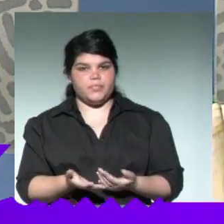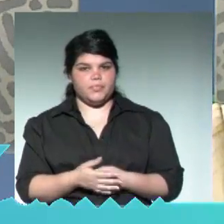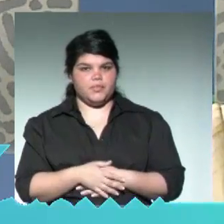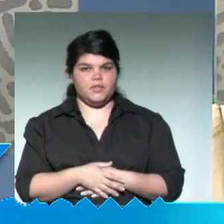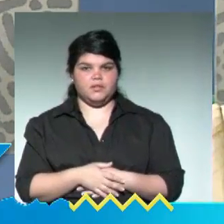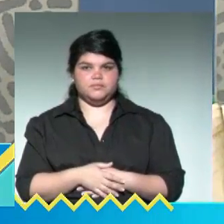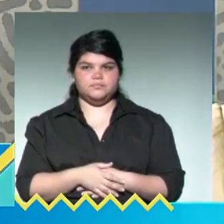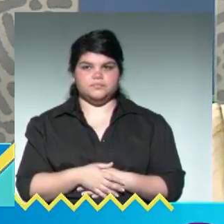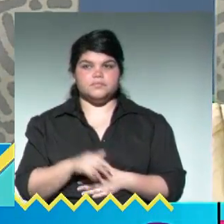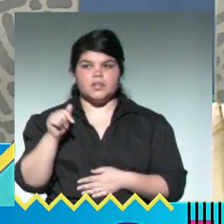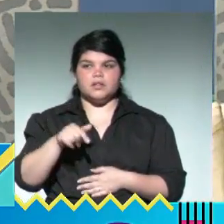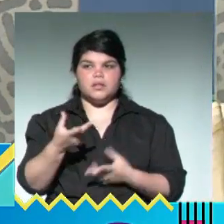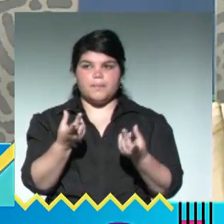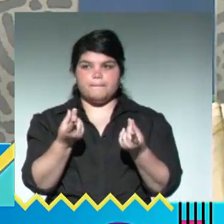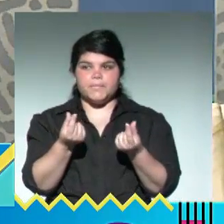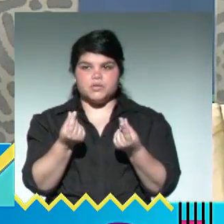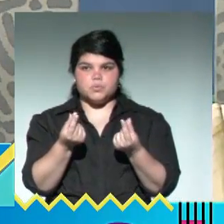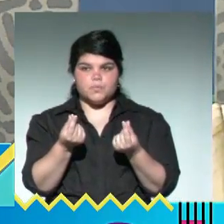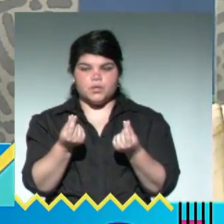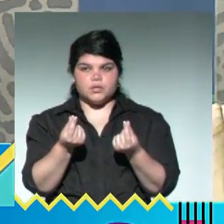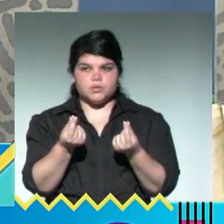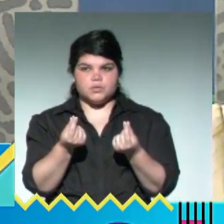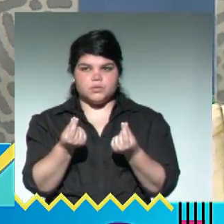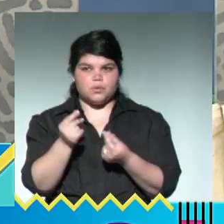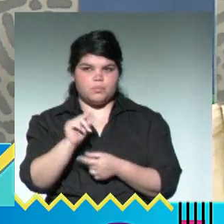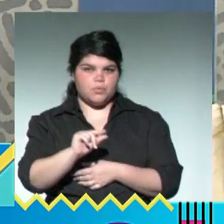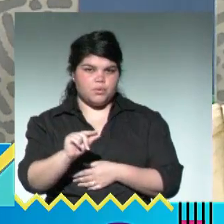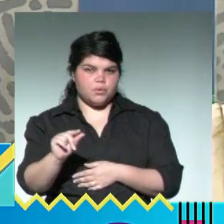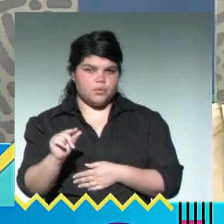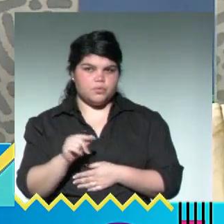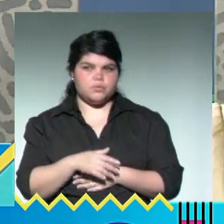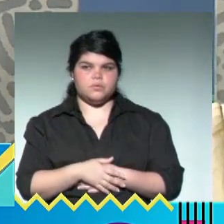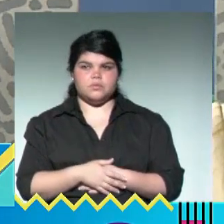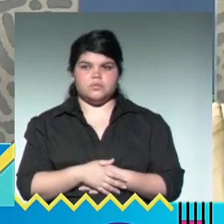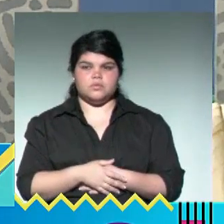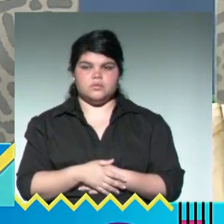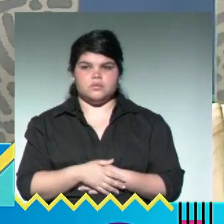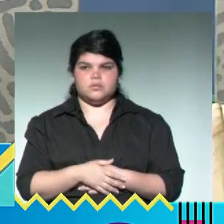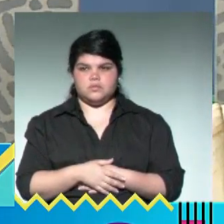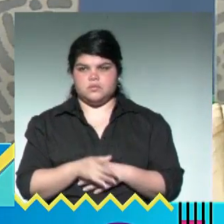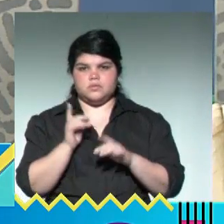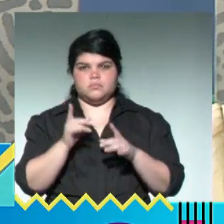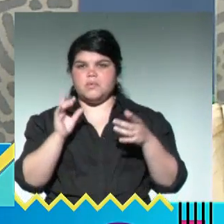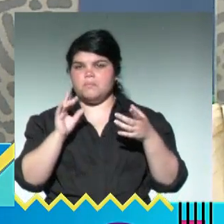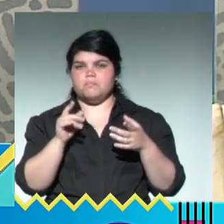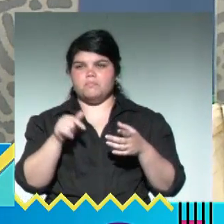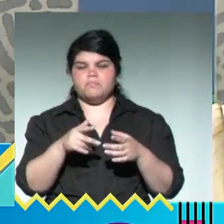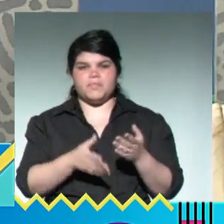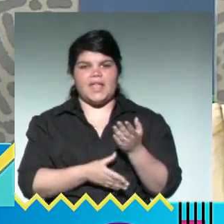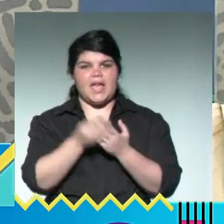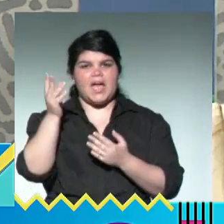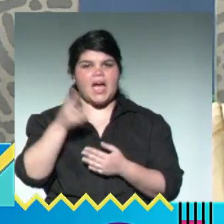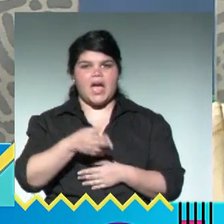es un presupuesto más corto de lo que veníamos teniendo. Son ajustes a los que se llegan